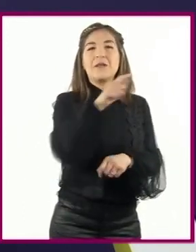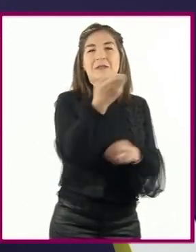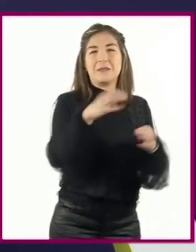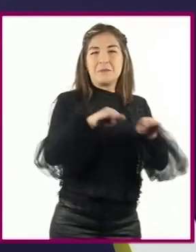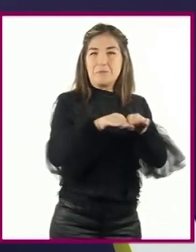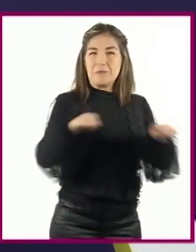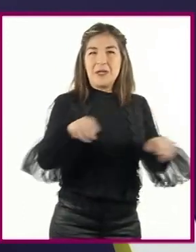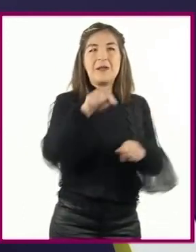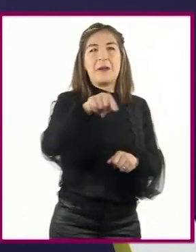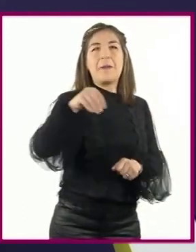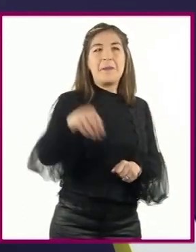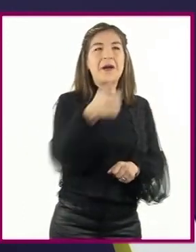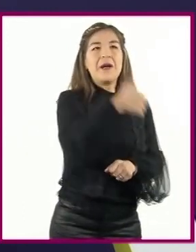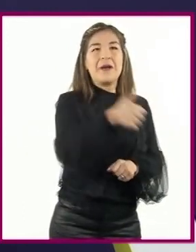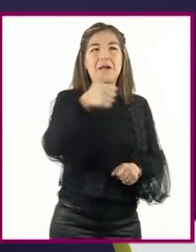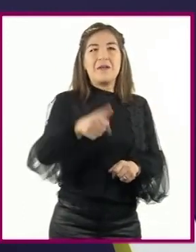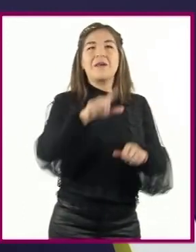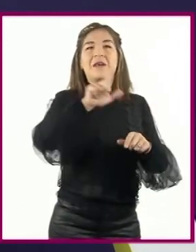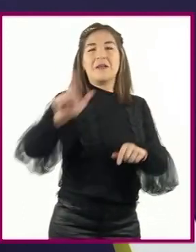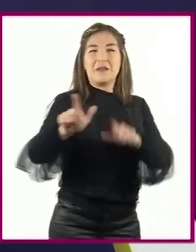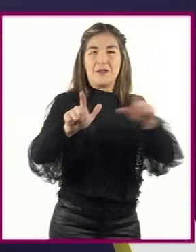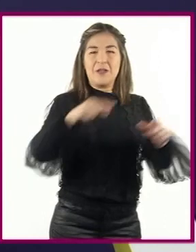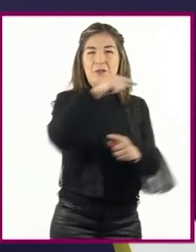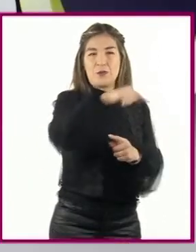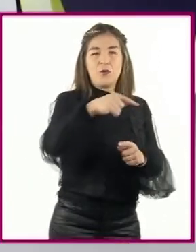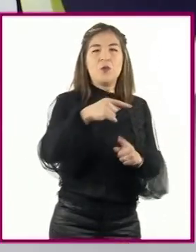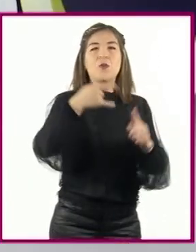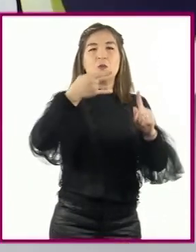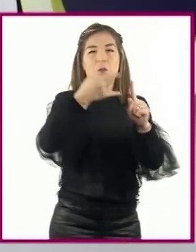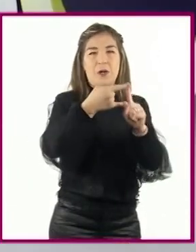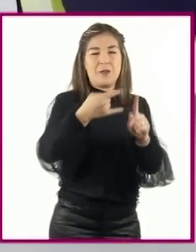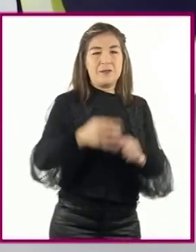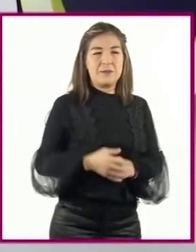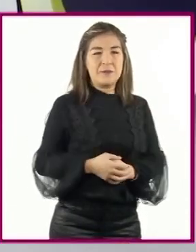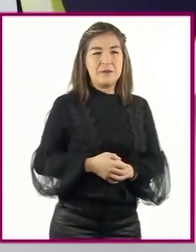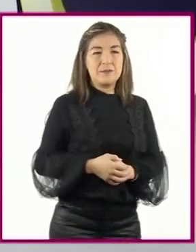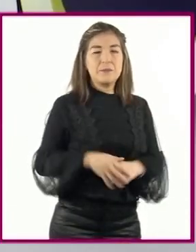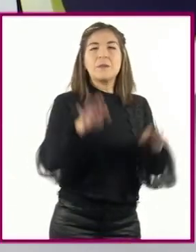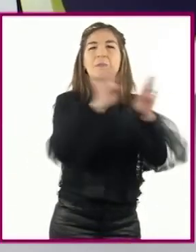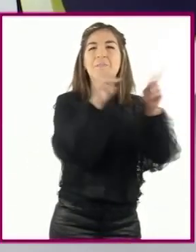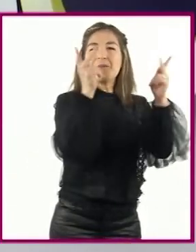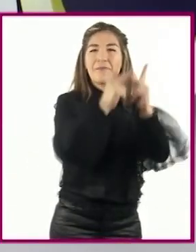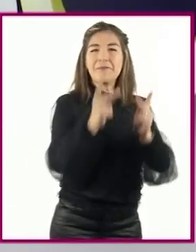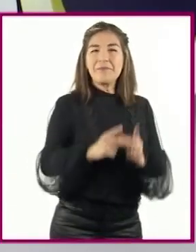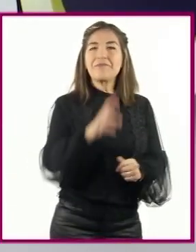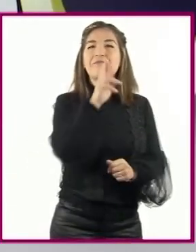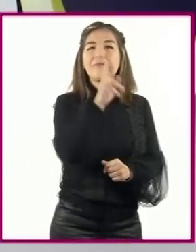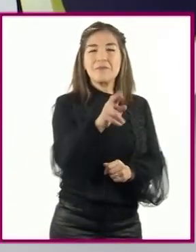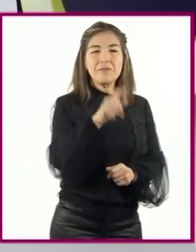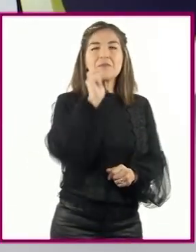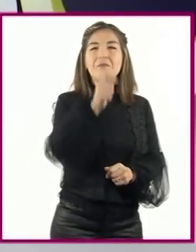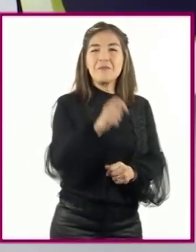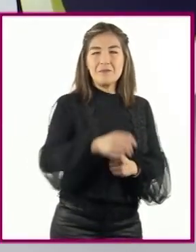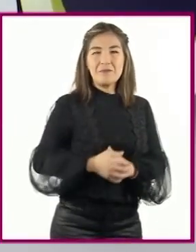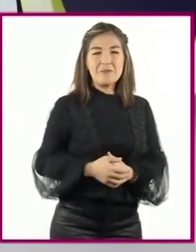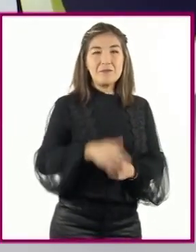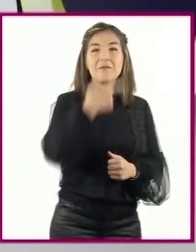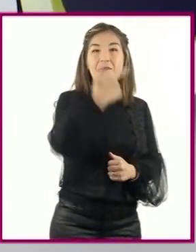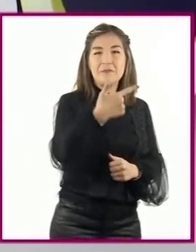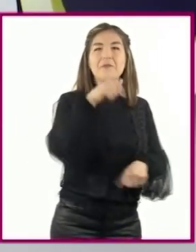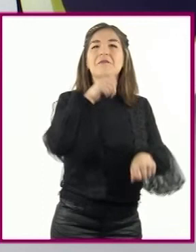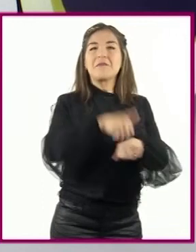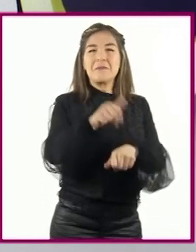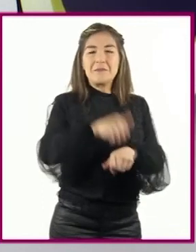en metros de cada uno de los lados del cuadrado. Al comparar los resultados, identificamos que 7 es una